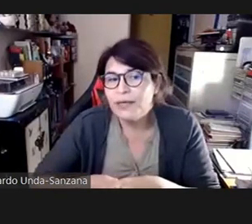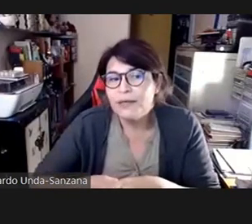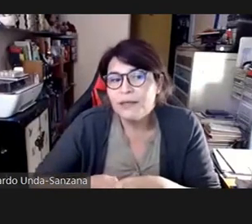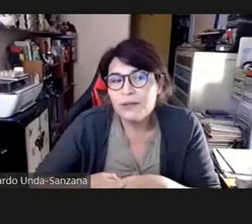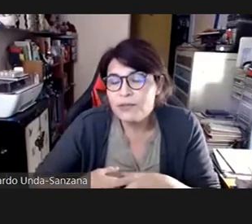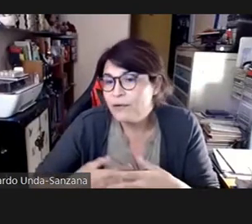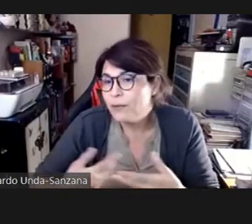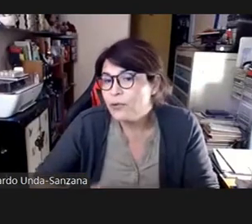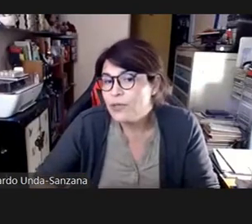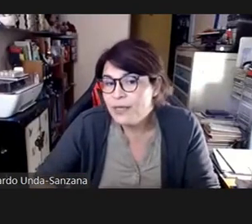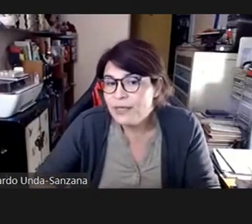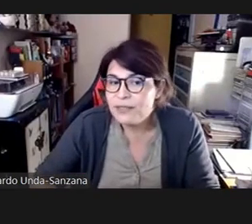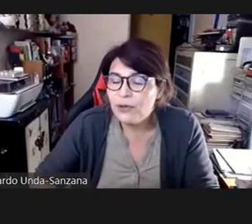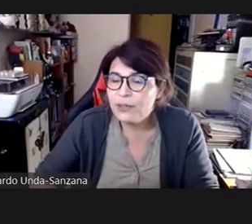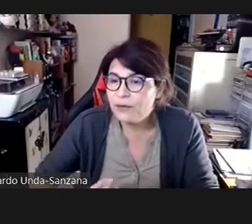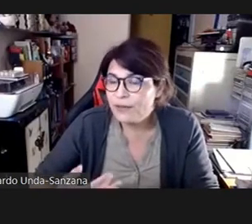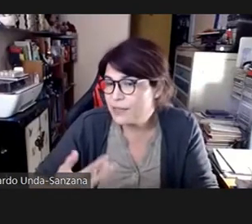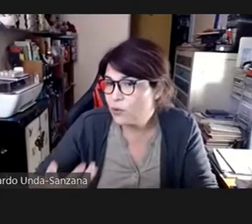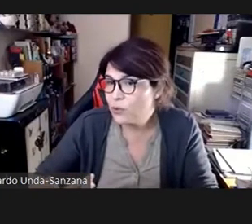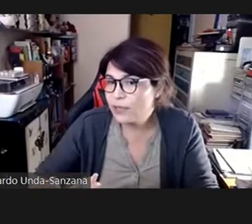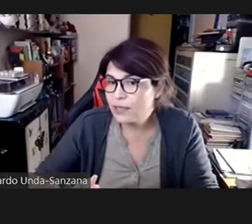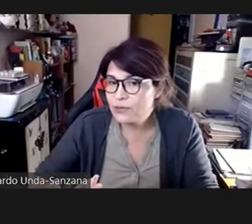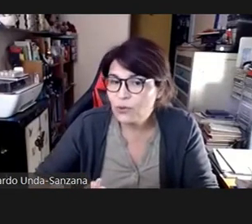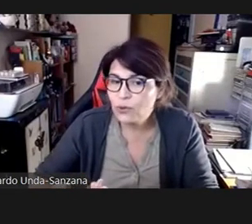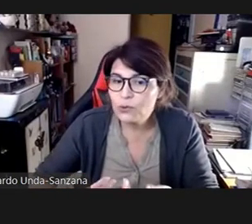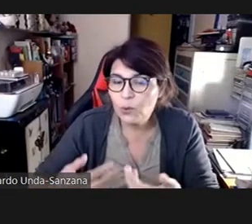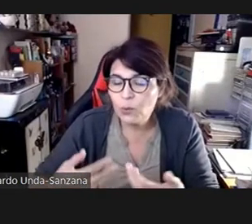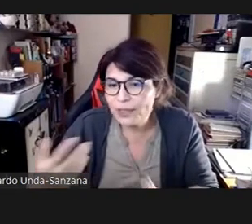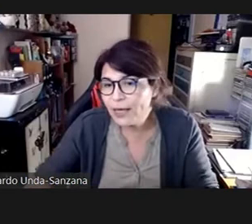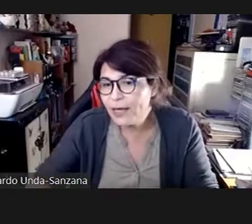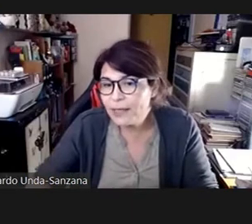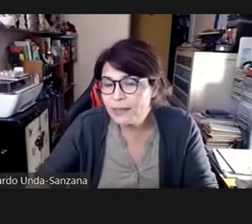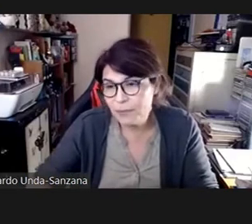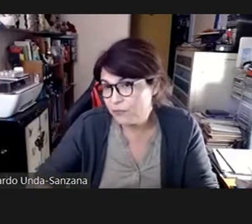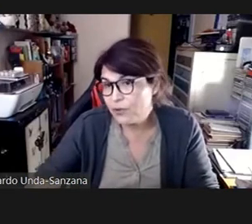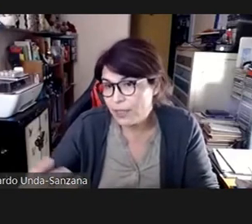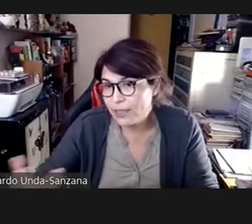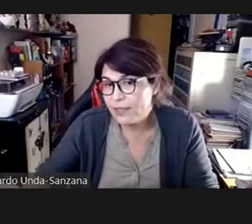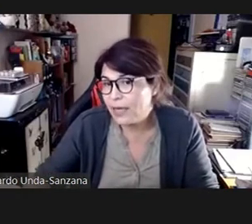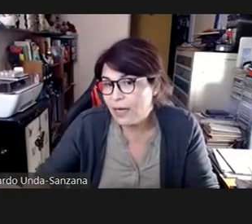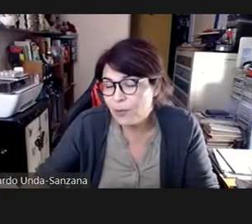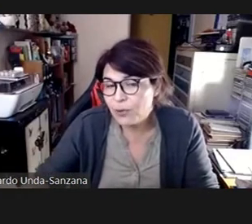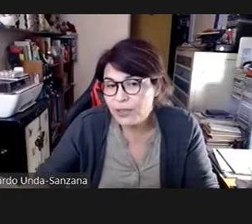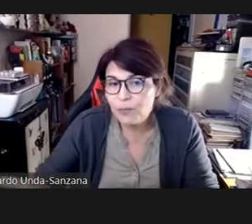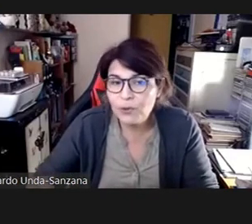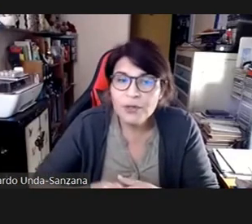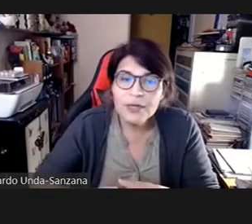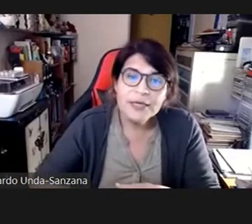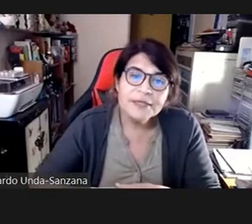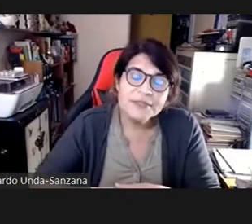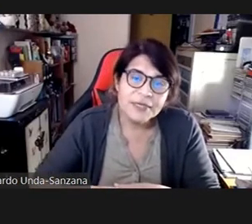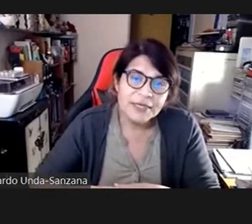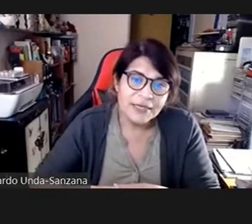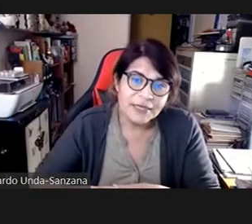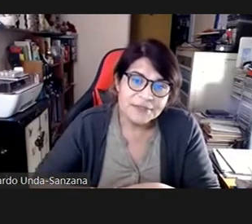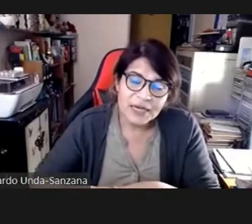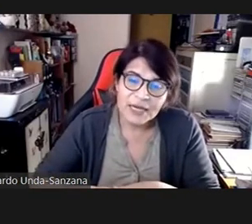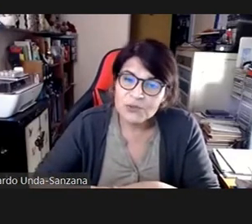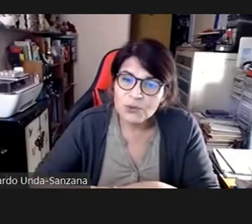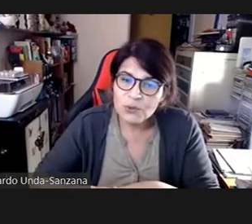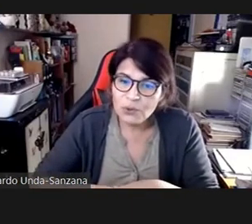que desentramar de la historia. No sabemos si ellos establecieron una relación con su comunidad, me refiero a la gente de Calama, por